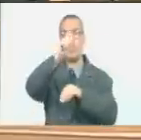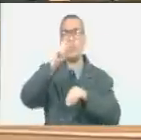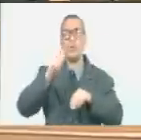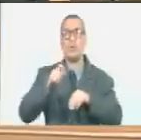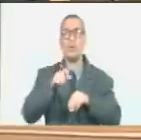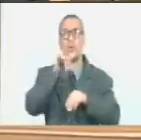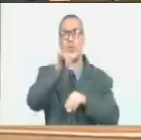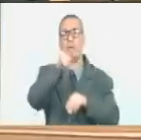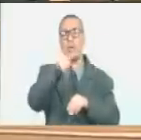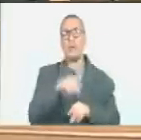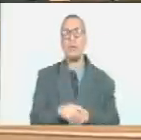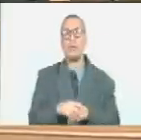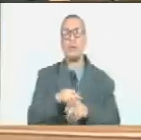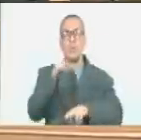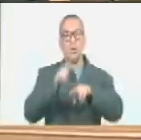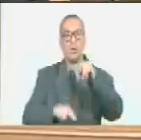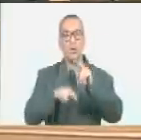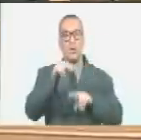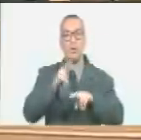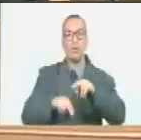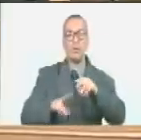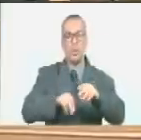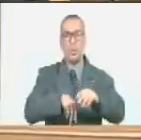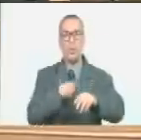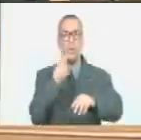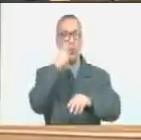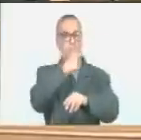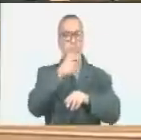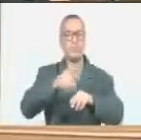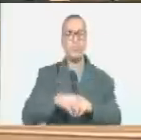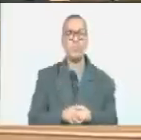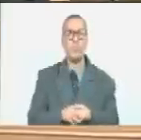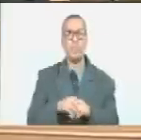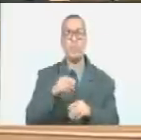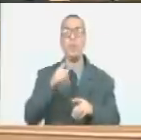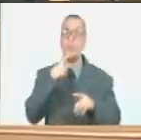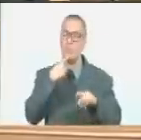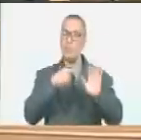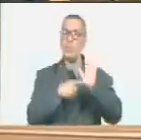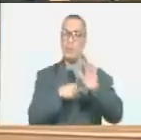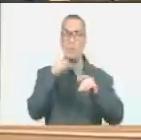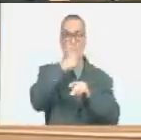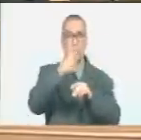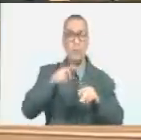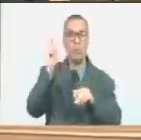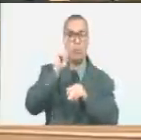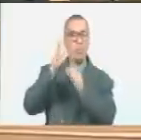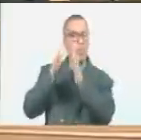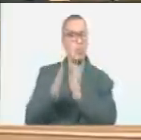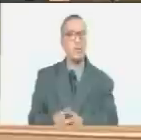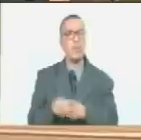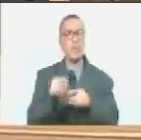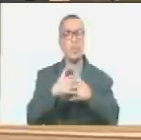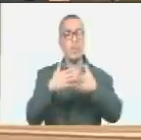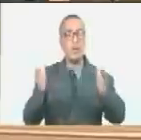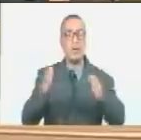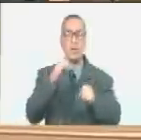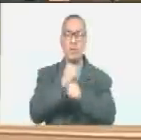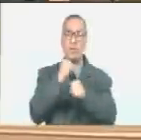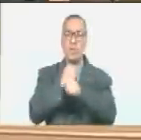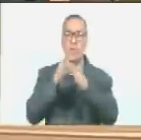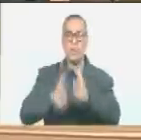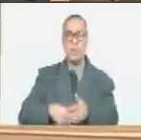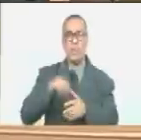de las mismas son construidas por el poder popular, demostrando que el pueblo venezolano y la clase trabajadora